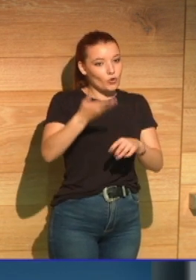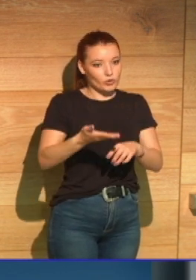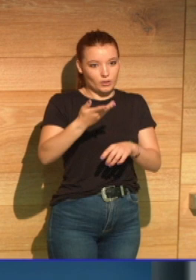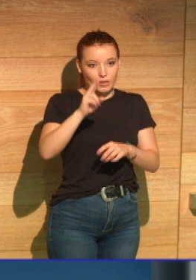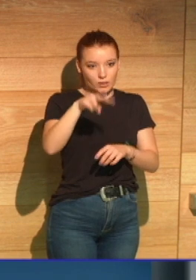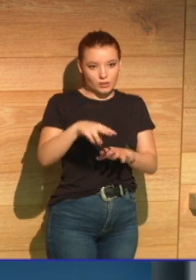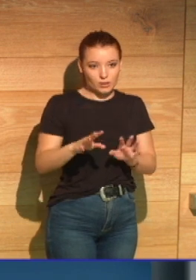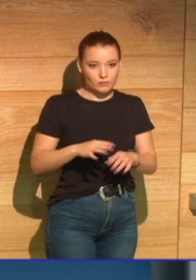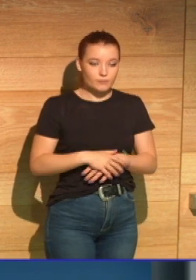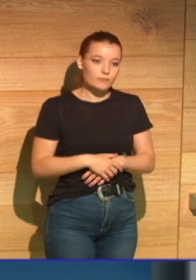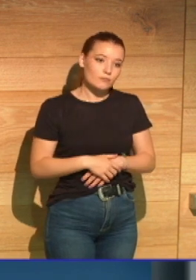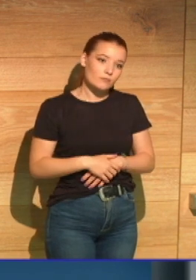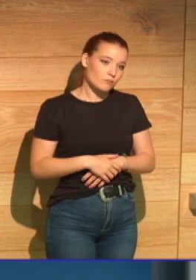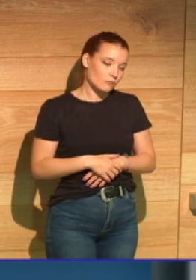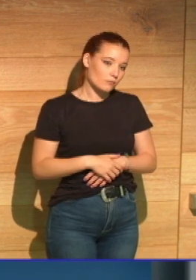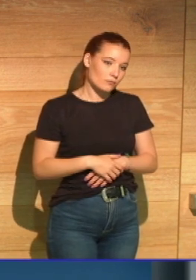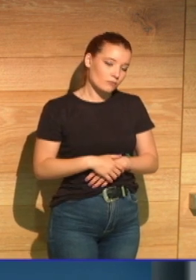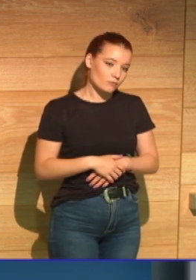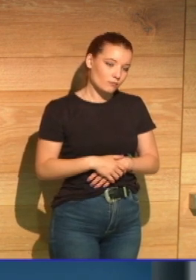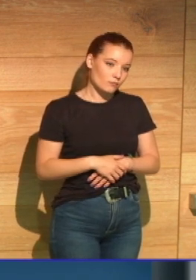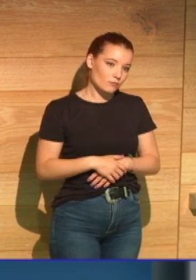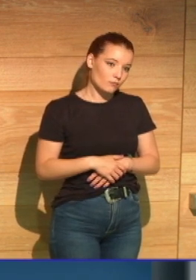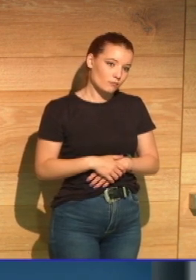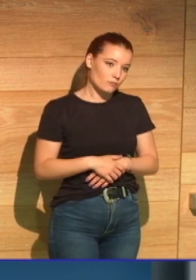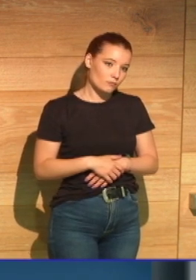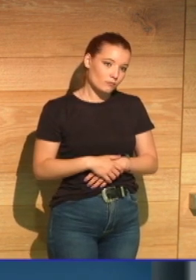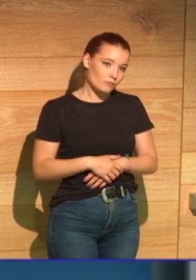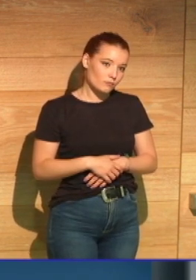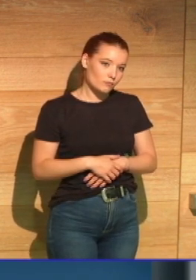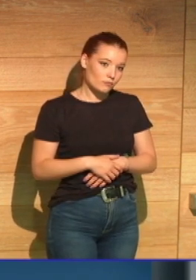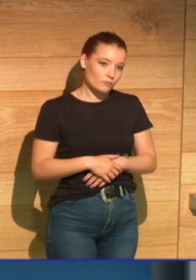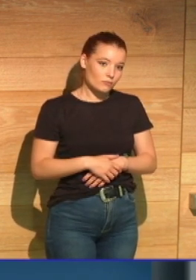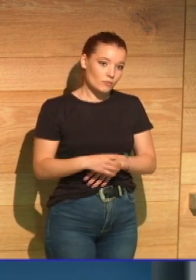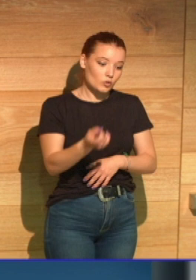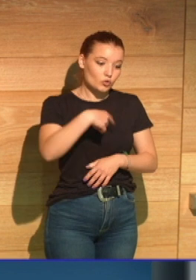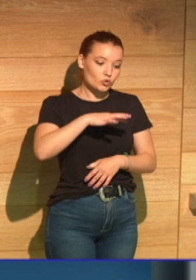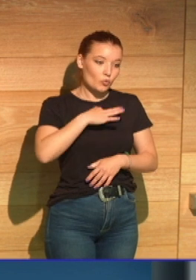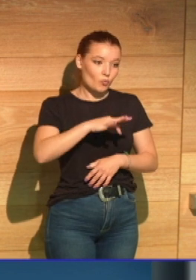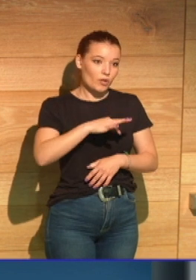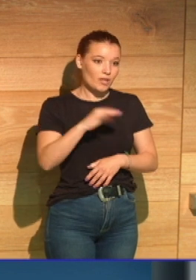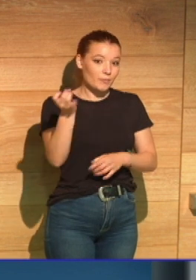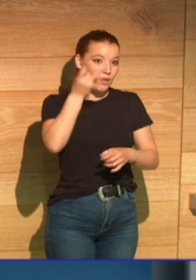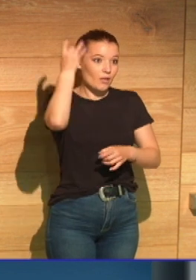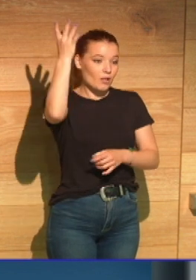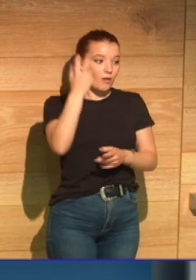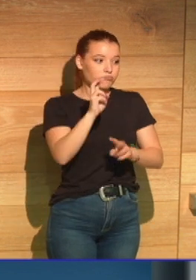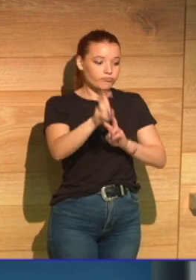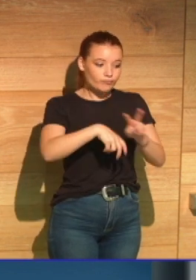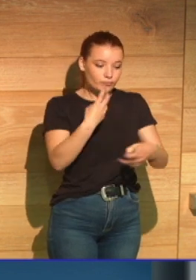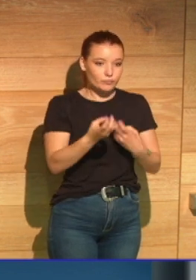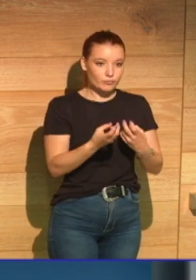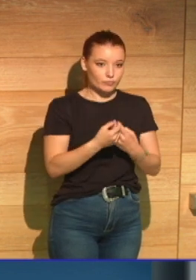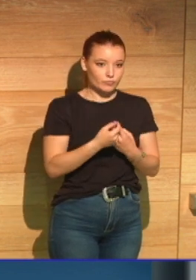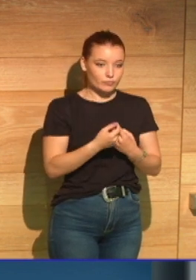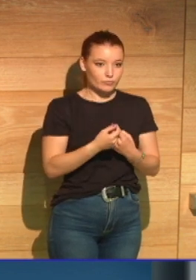momento. Ahí podemos recuperar alguna de las ideas de Mario Mutiño, uno de los grandes museólogos sociales